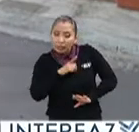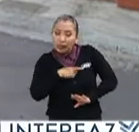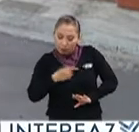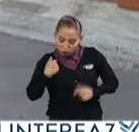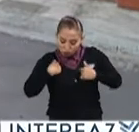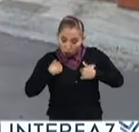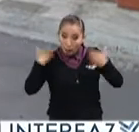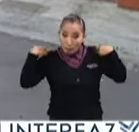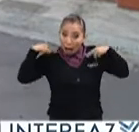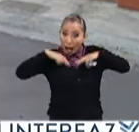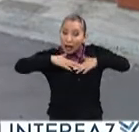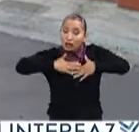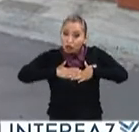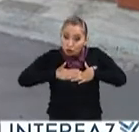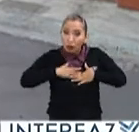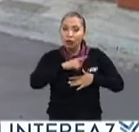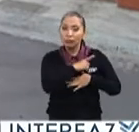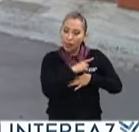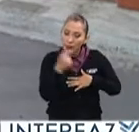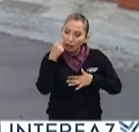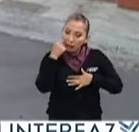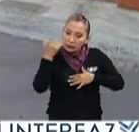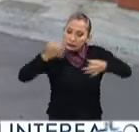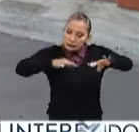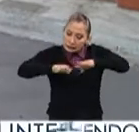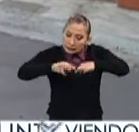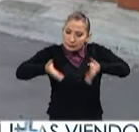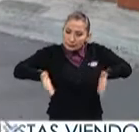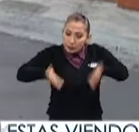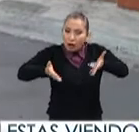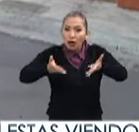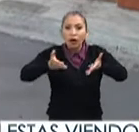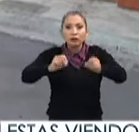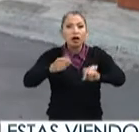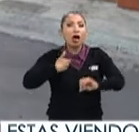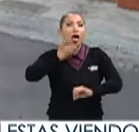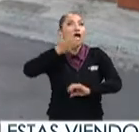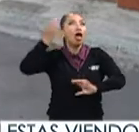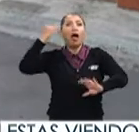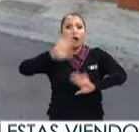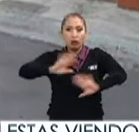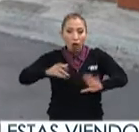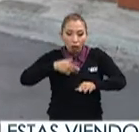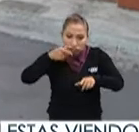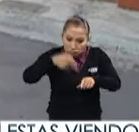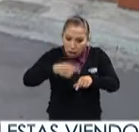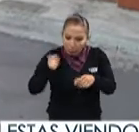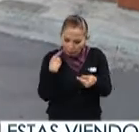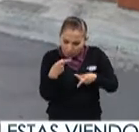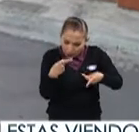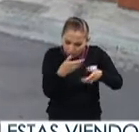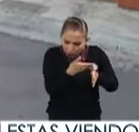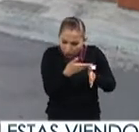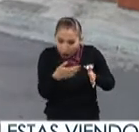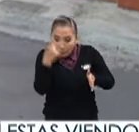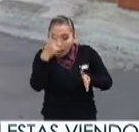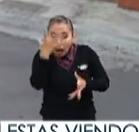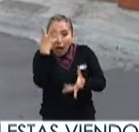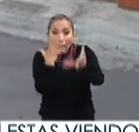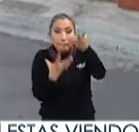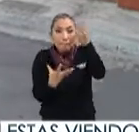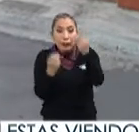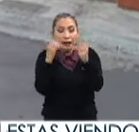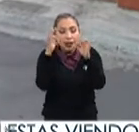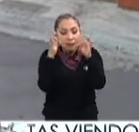es que nuestra enseñanza debe trabajarse, ¿no? u organizarse para que precisamente los